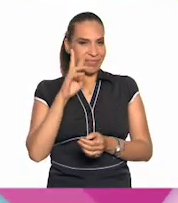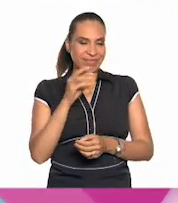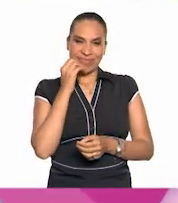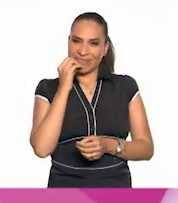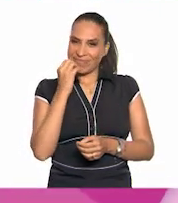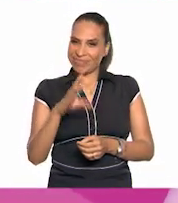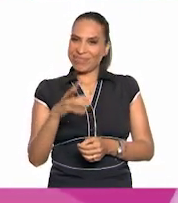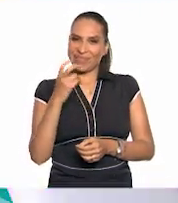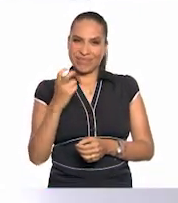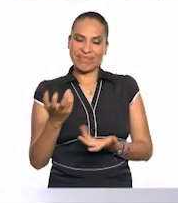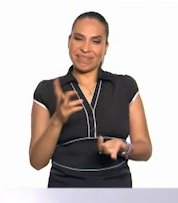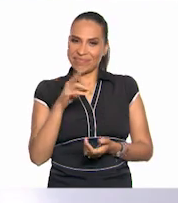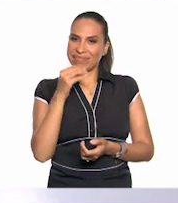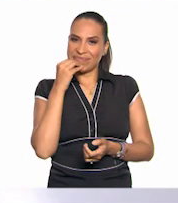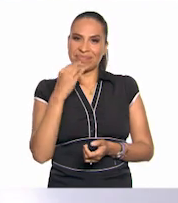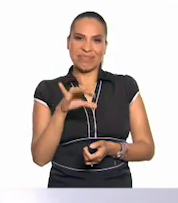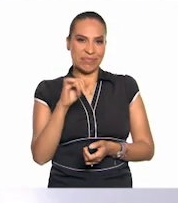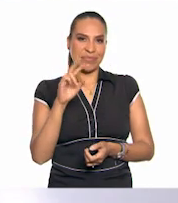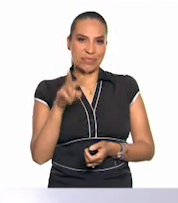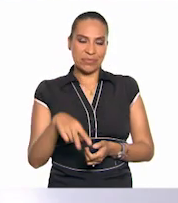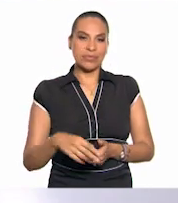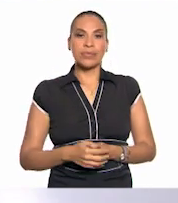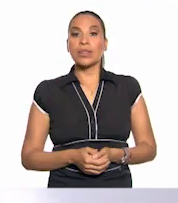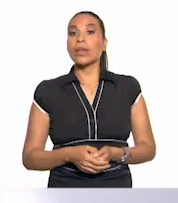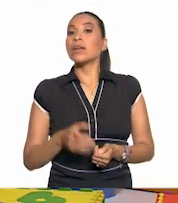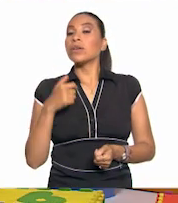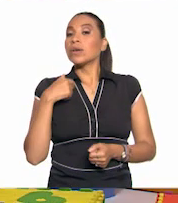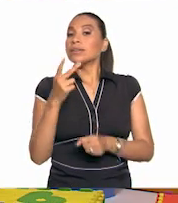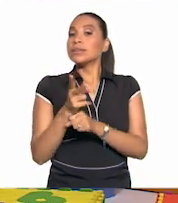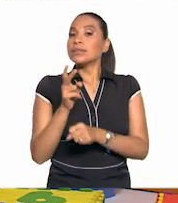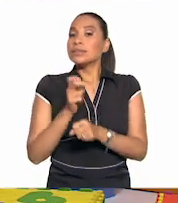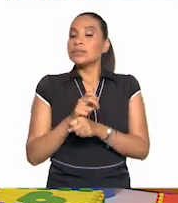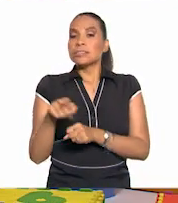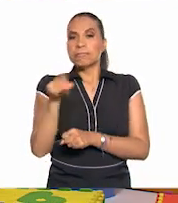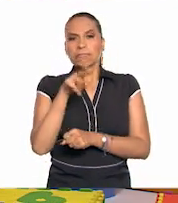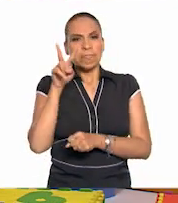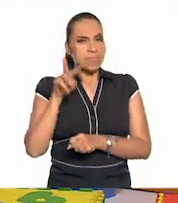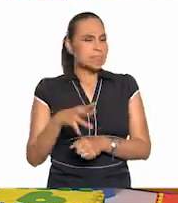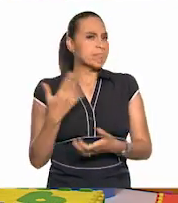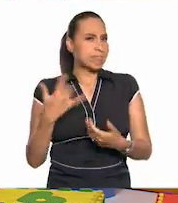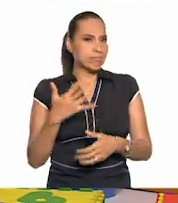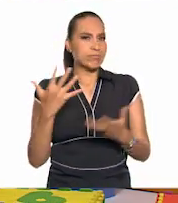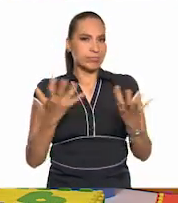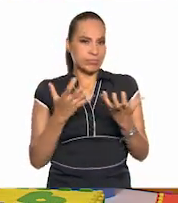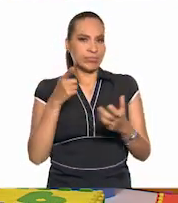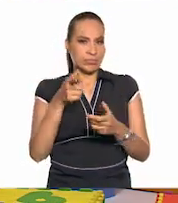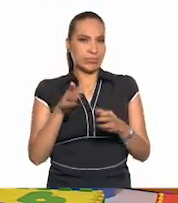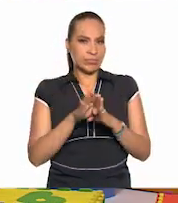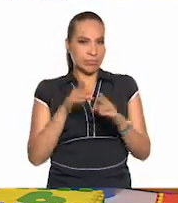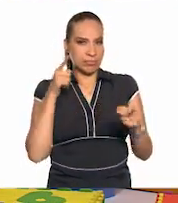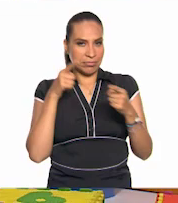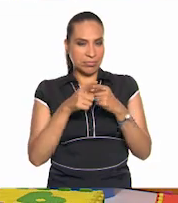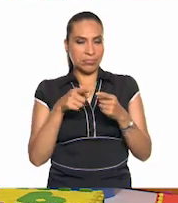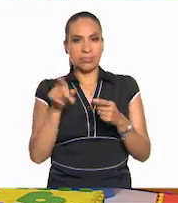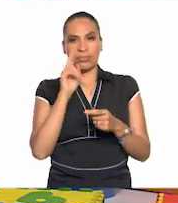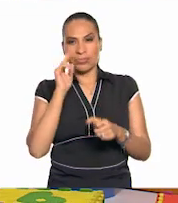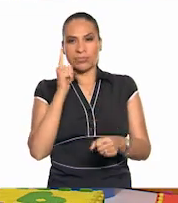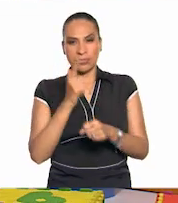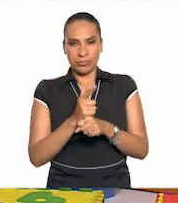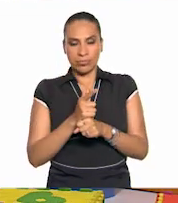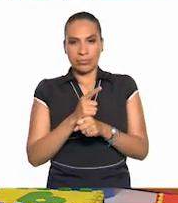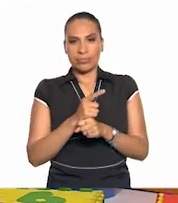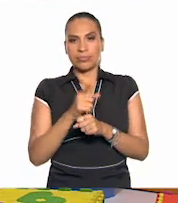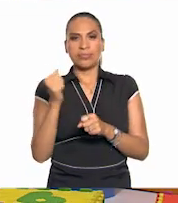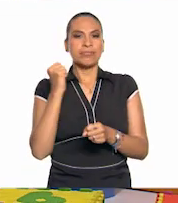padrísimo el reto! Está padre, ¿no? Sí. Yo los invito a que realmente hagan este reto. Y como se dieron cuenta,